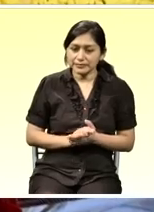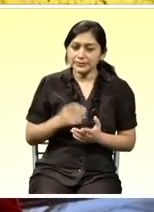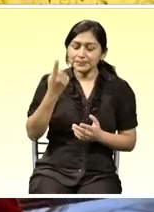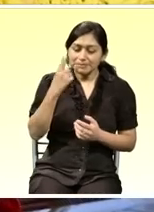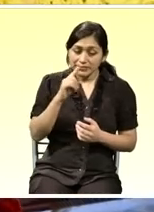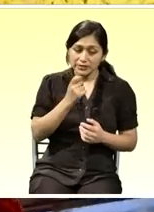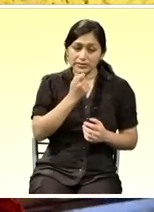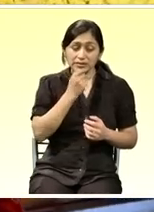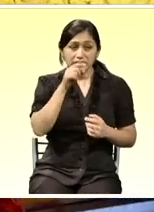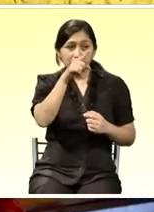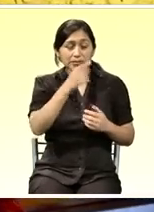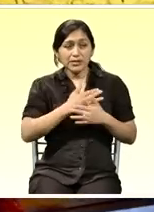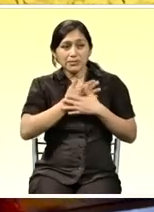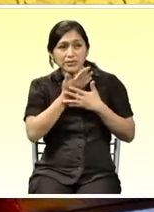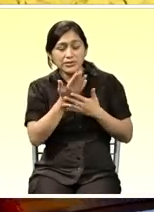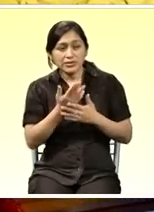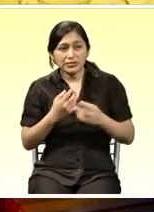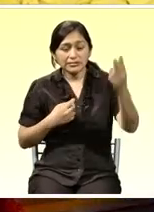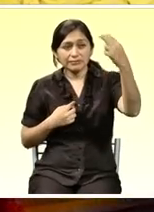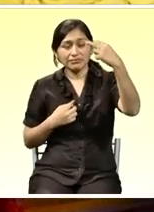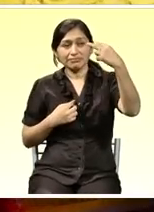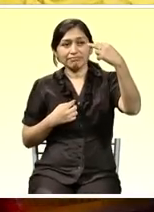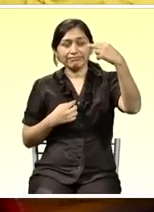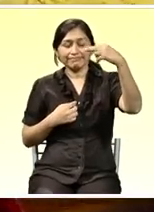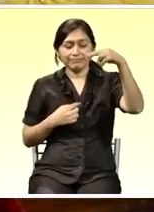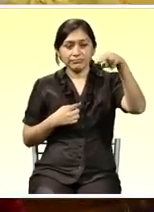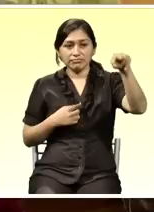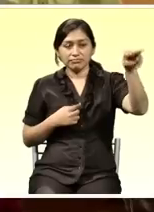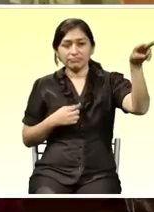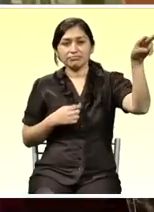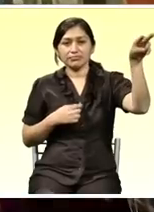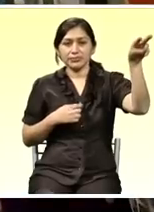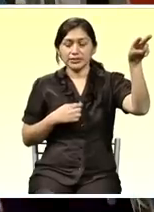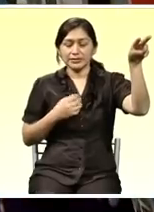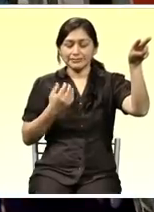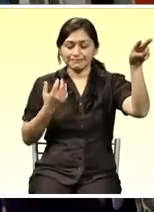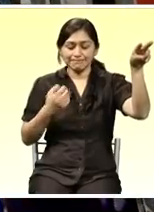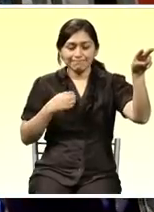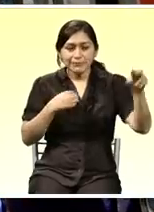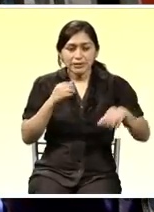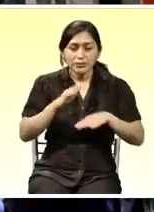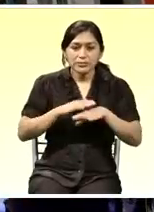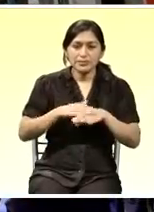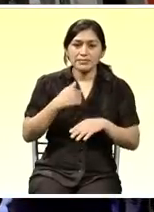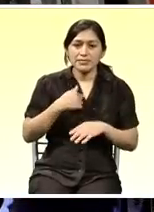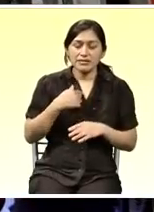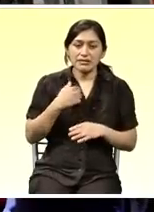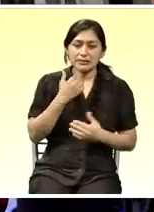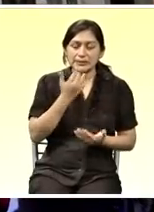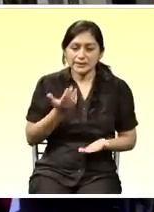Si todavía tu amor retira de mí los ojos de su piedad por mi ignorancia e ingratitud,